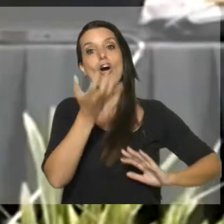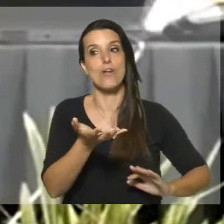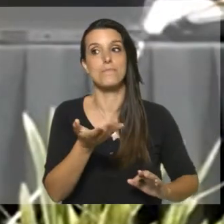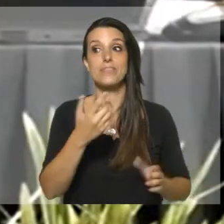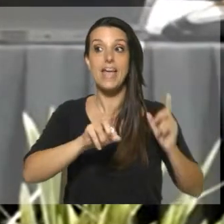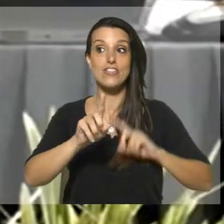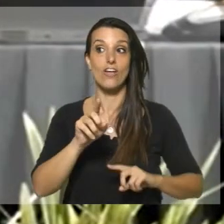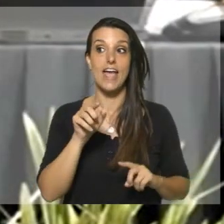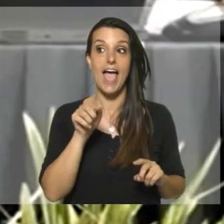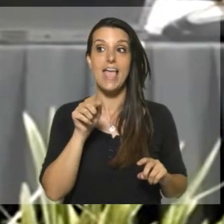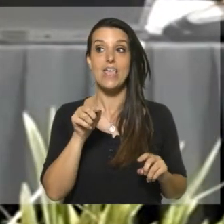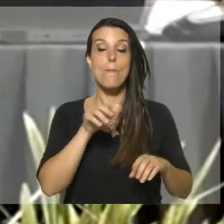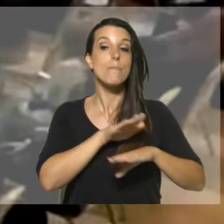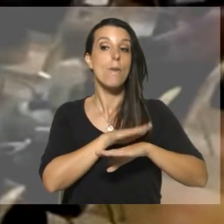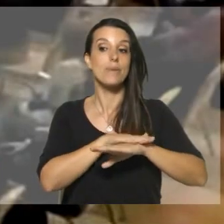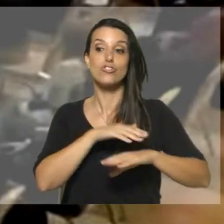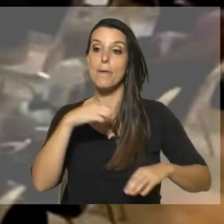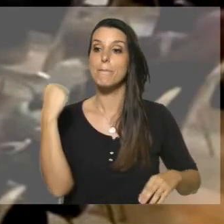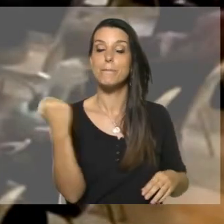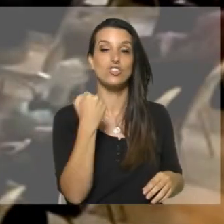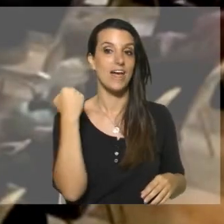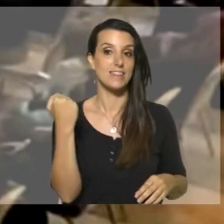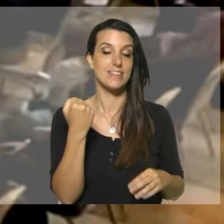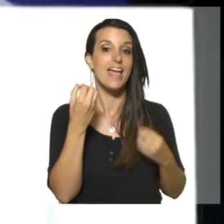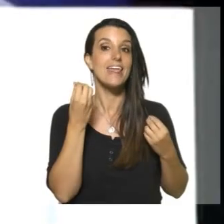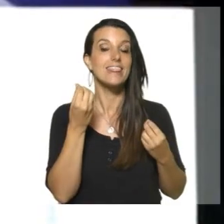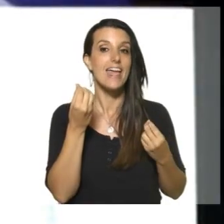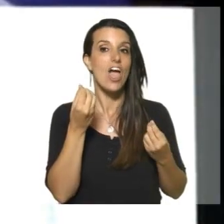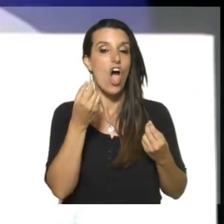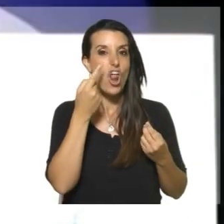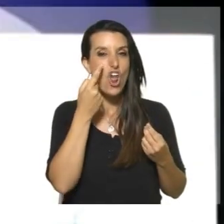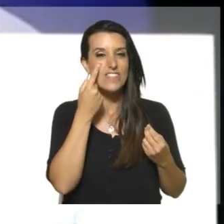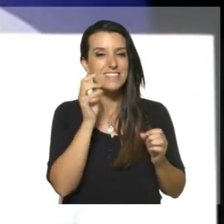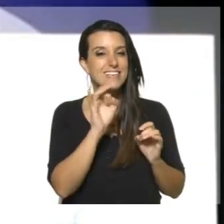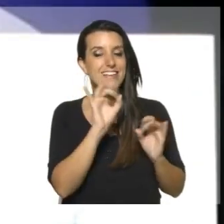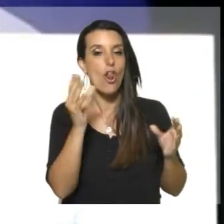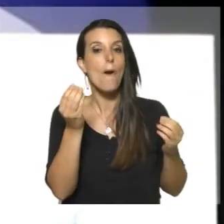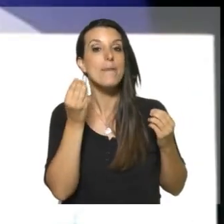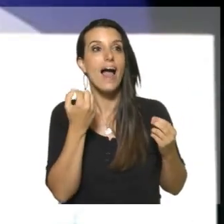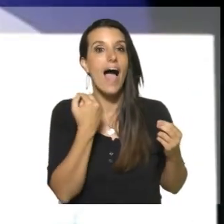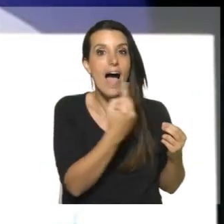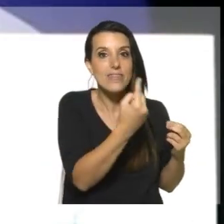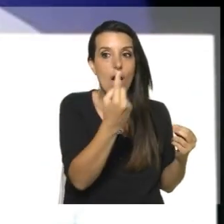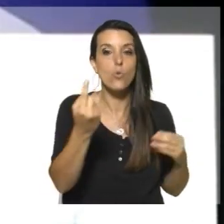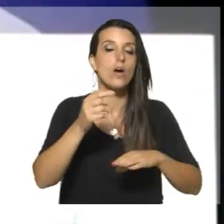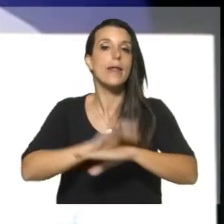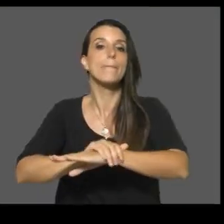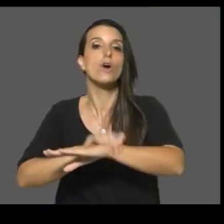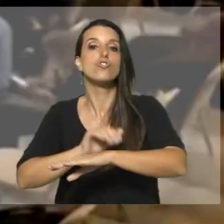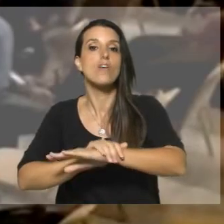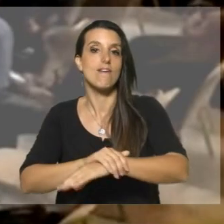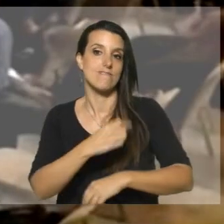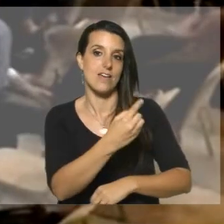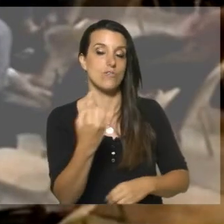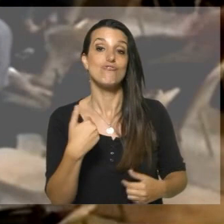yo creo que es un momento muy importante en base al conocimiento para que cada uno asuma su responsabilidad.